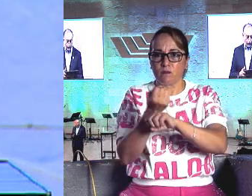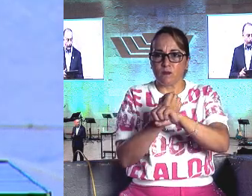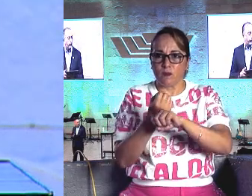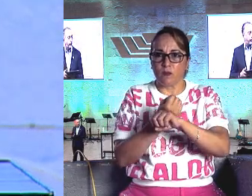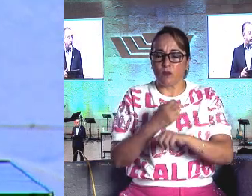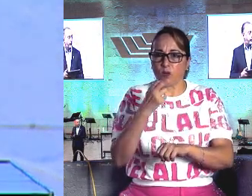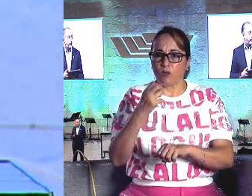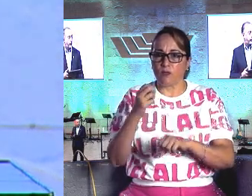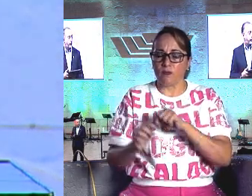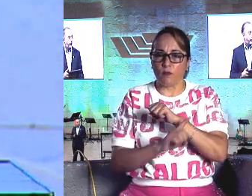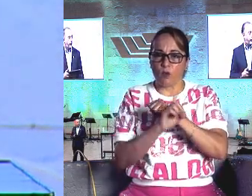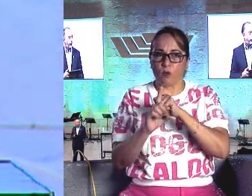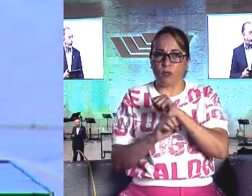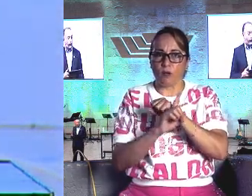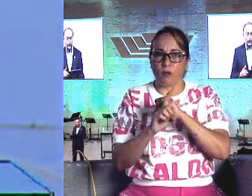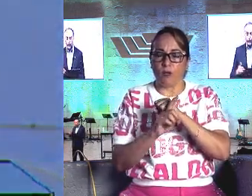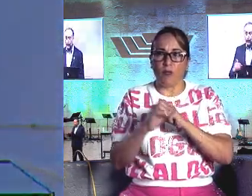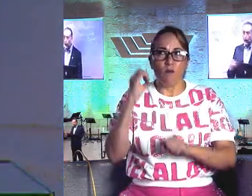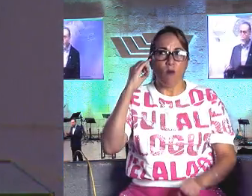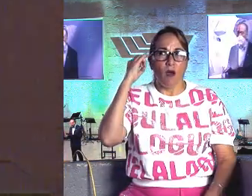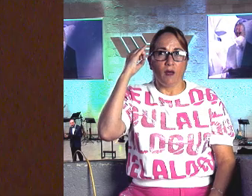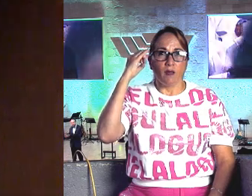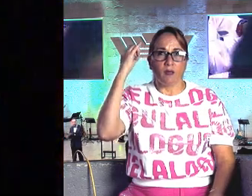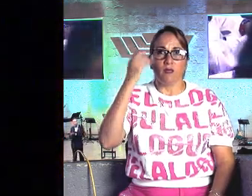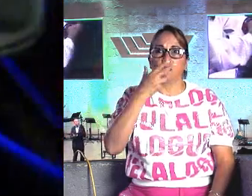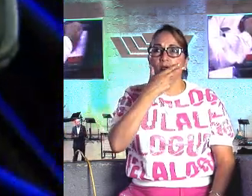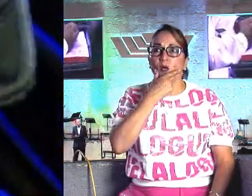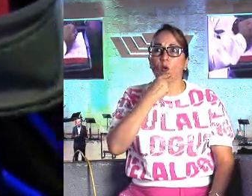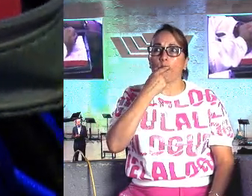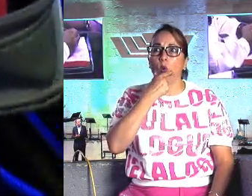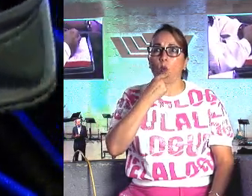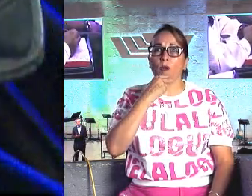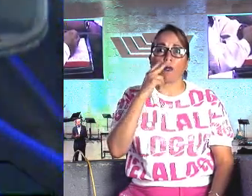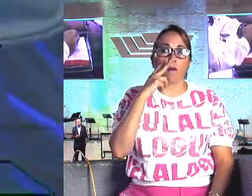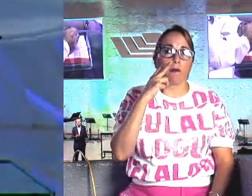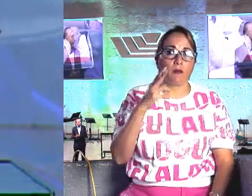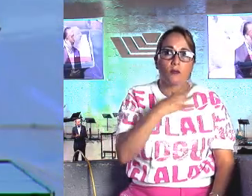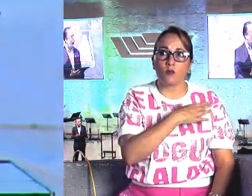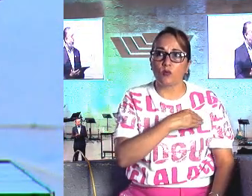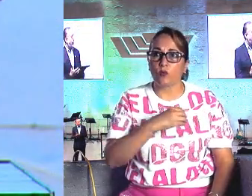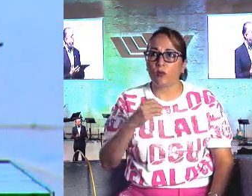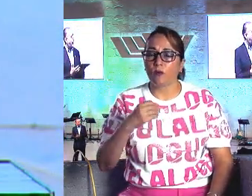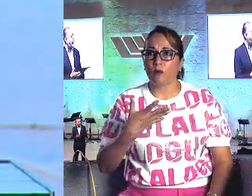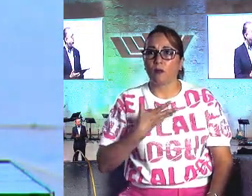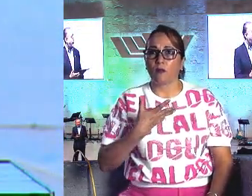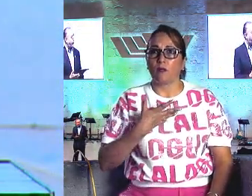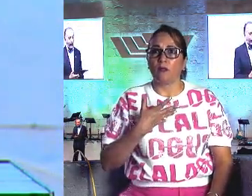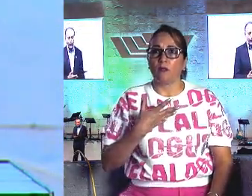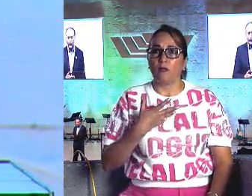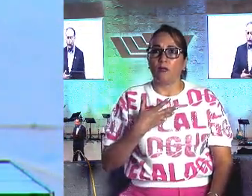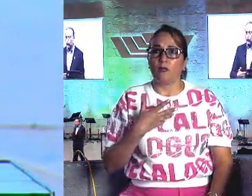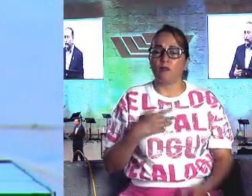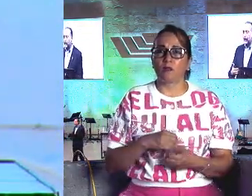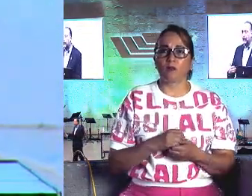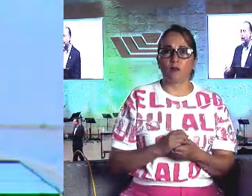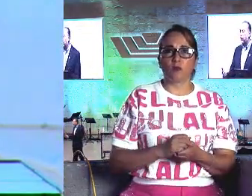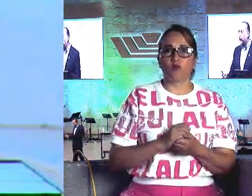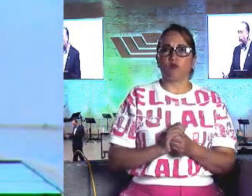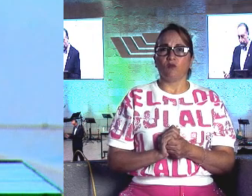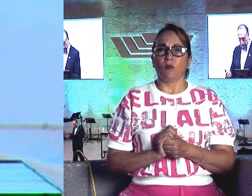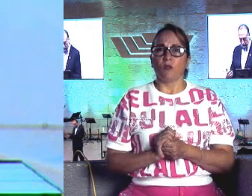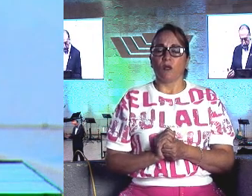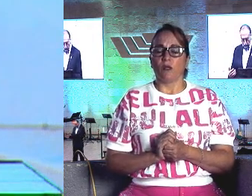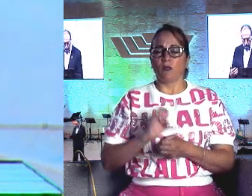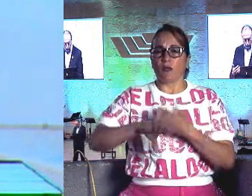problema. Imagínense al hombre que veía a su hijo que de repente tenía ataques epilépticos y caía en el